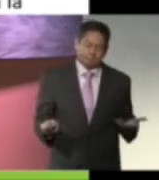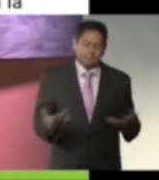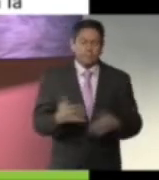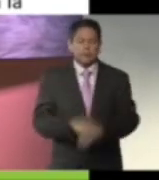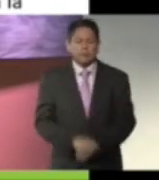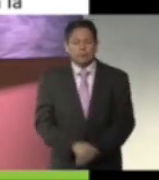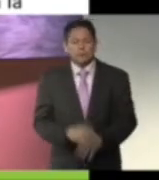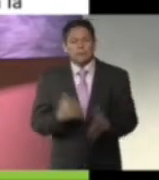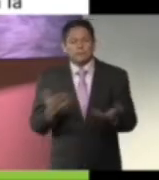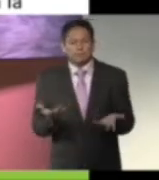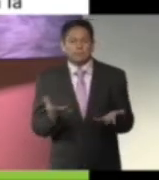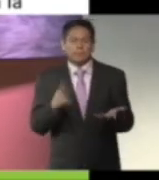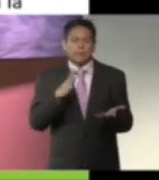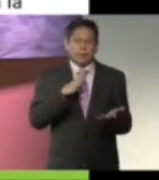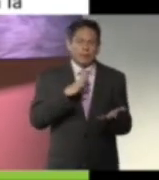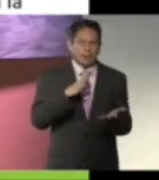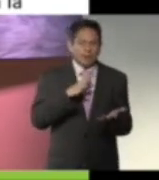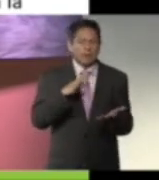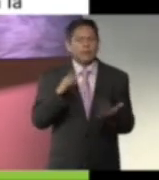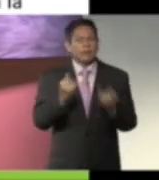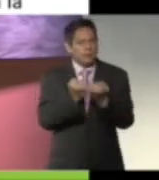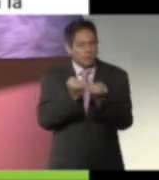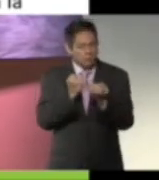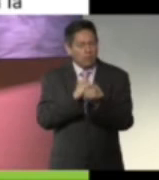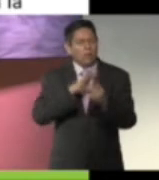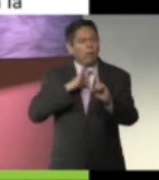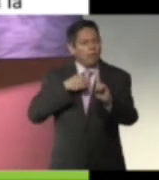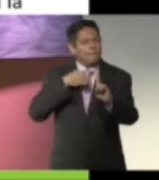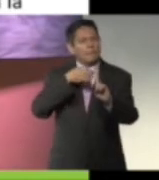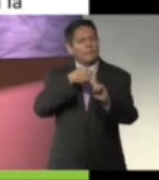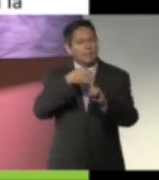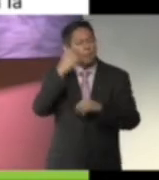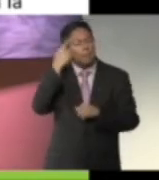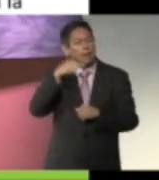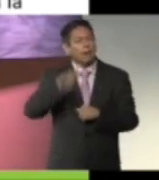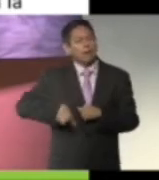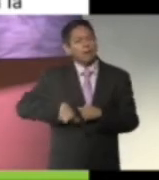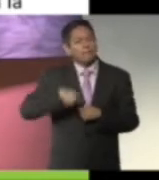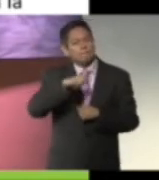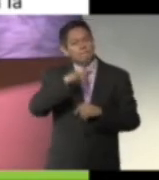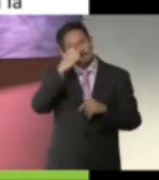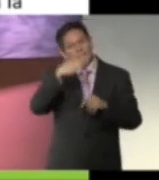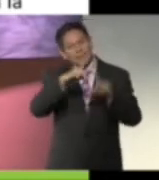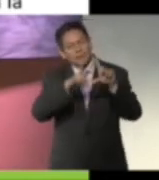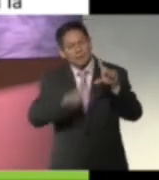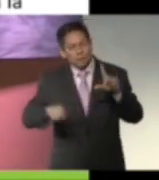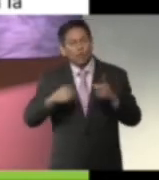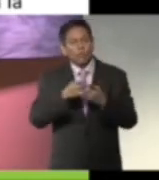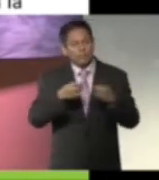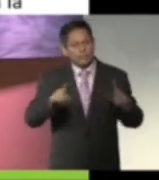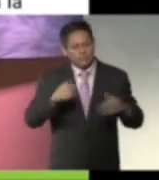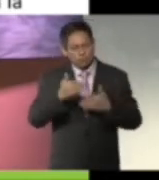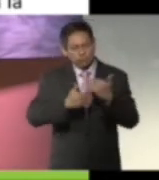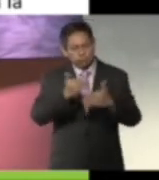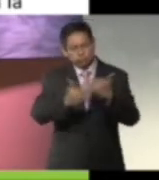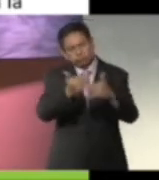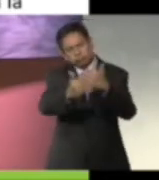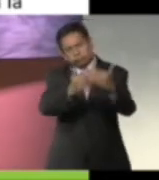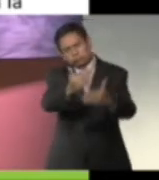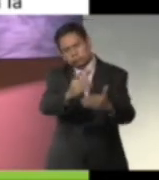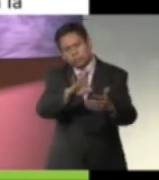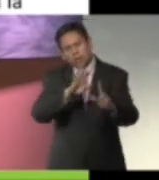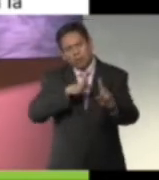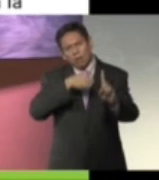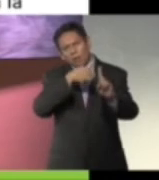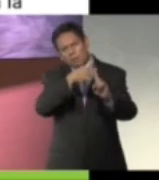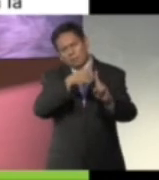Además, tenemos los Objetivos de Desarrollo Sostenible. Y esos Objetivos de Desarrollo Sostenible, ¿qué es lo que